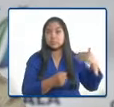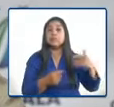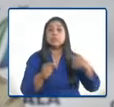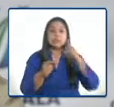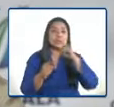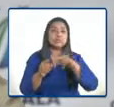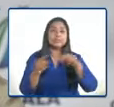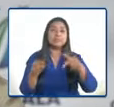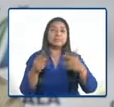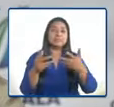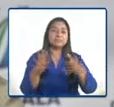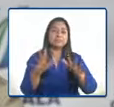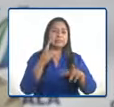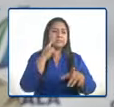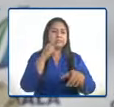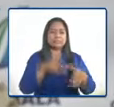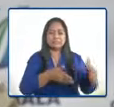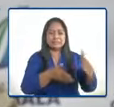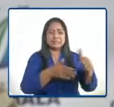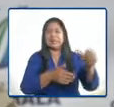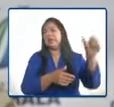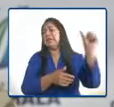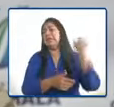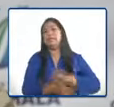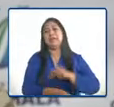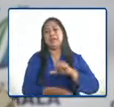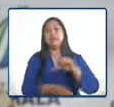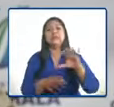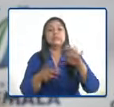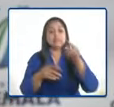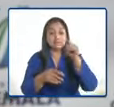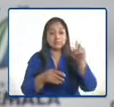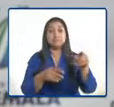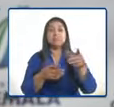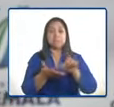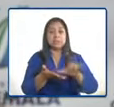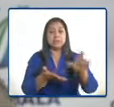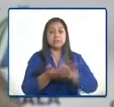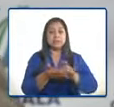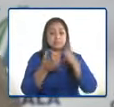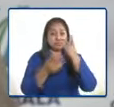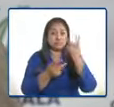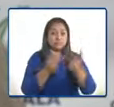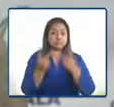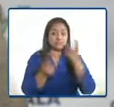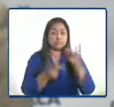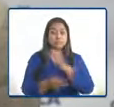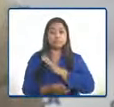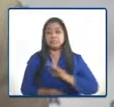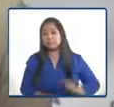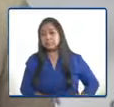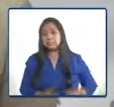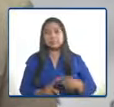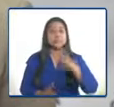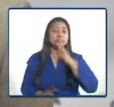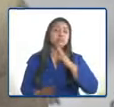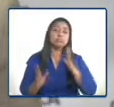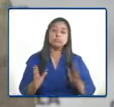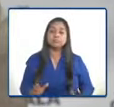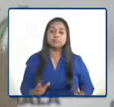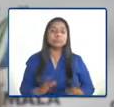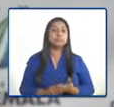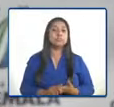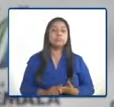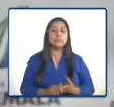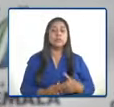y la pista pues estaba en muy malas condiciones. Sin embargo, es una ciudad muy visitada por salvadoreños, por hondureños y por los